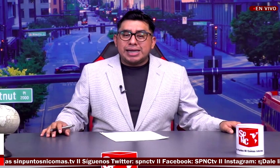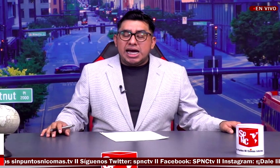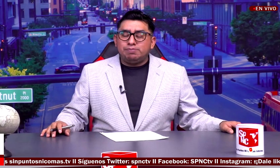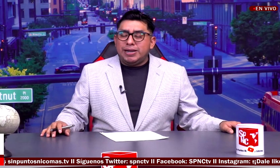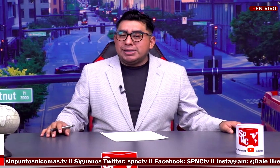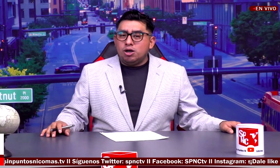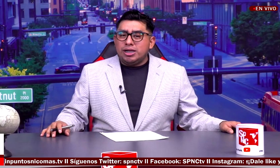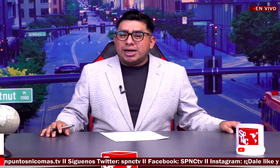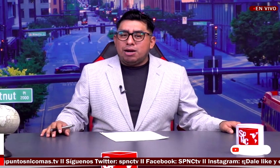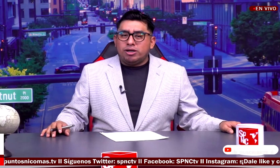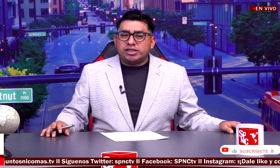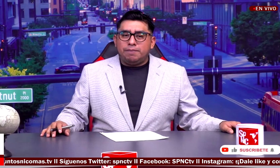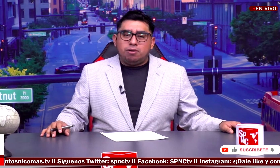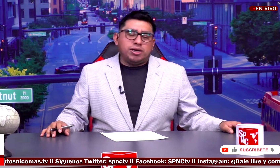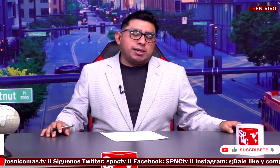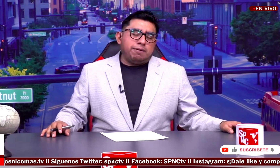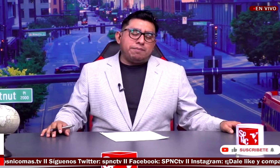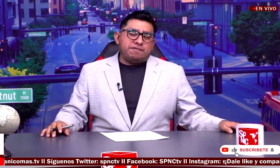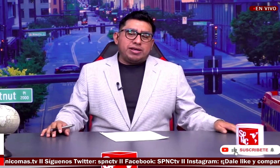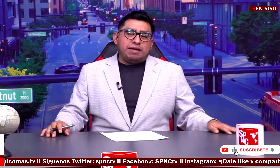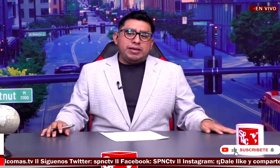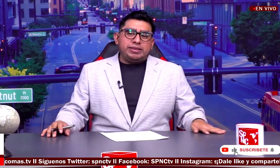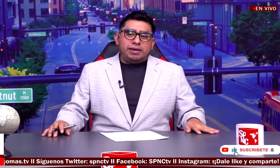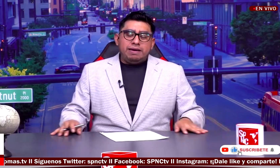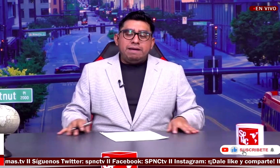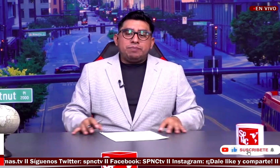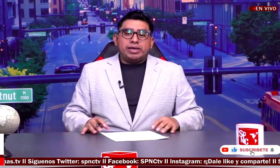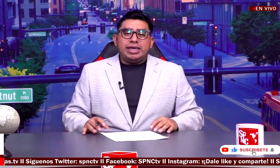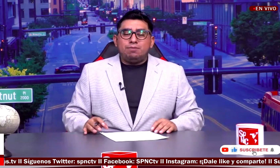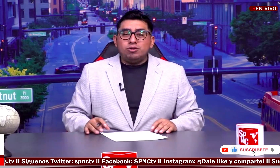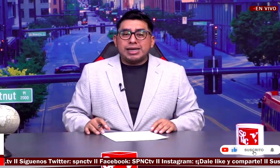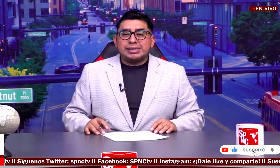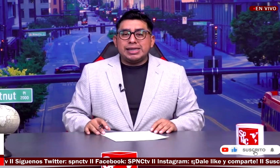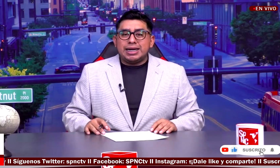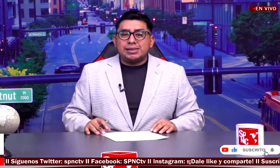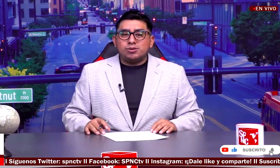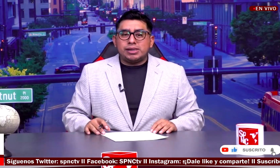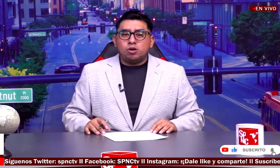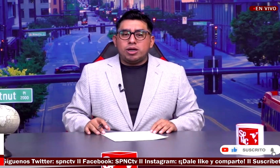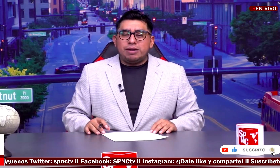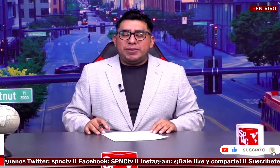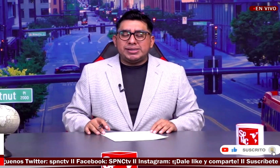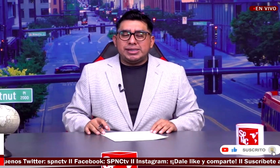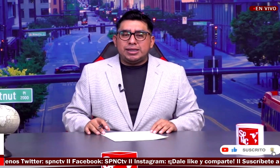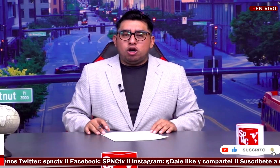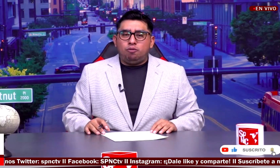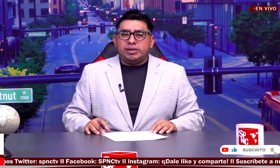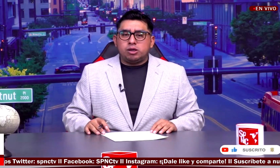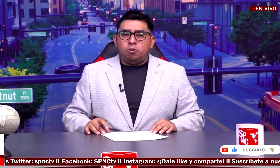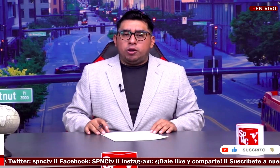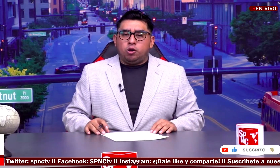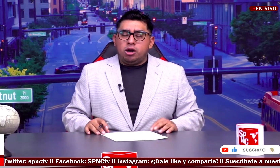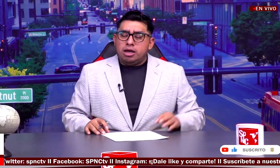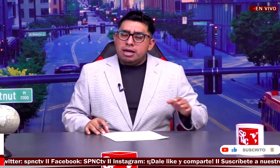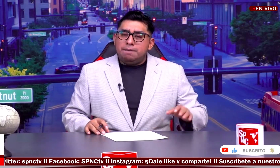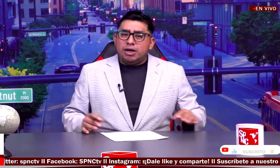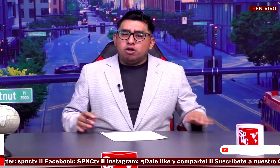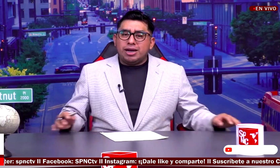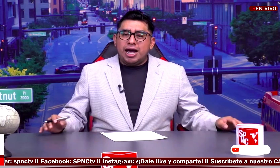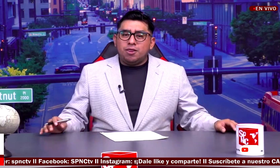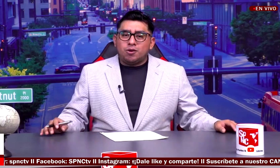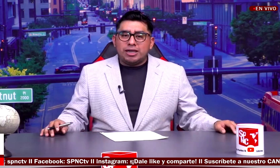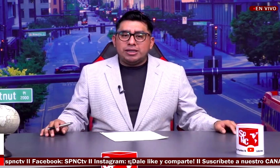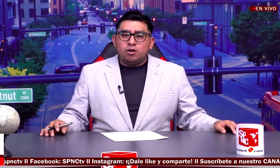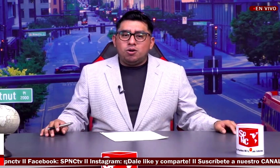Sobre las aspiraciones de Claudia Sheinbaum, ya sabemos perfectamente que ella busca ser la sucesora del presidente López Obrador.